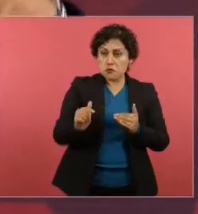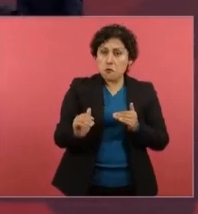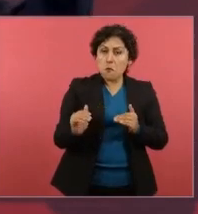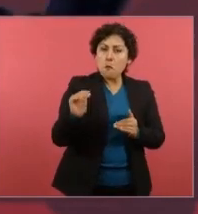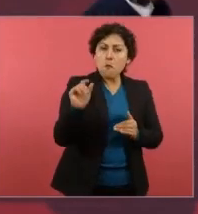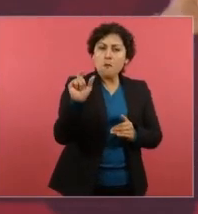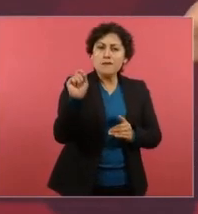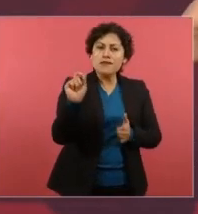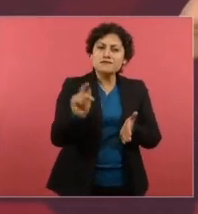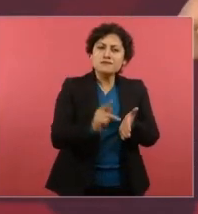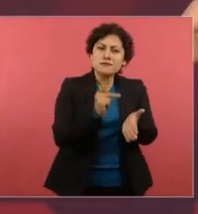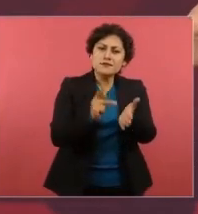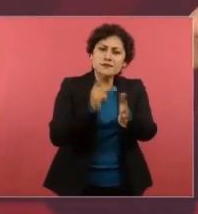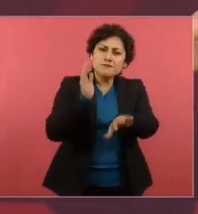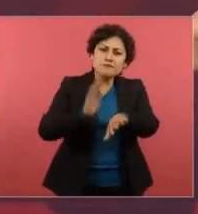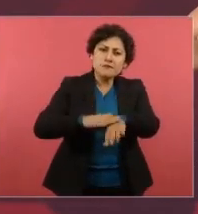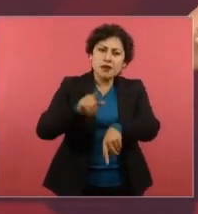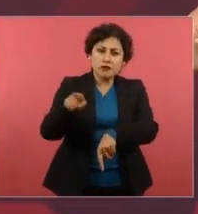Y tienen mansiones